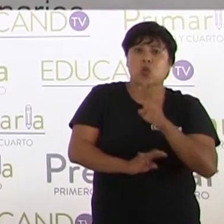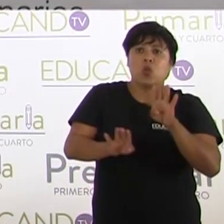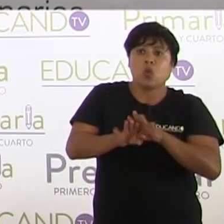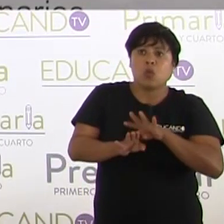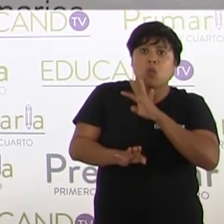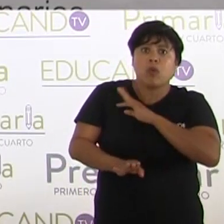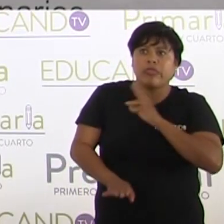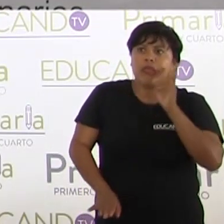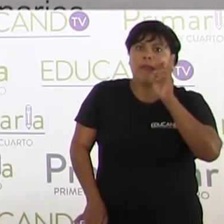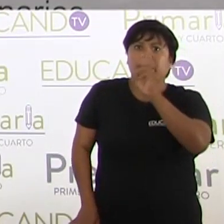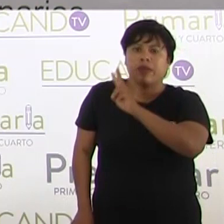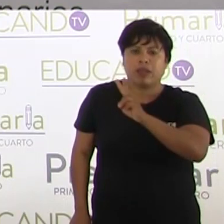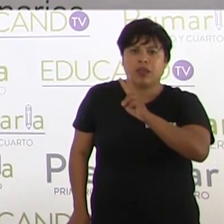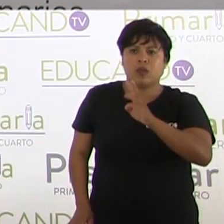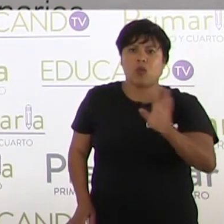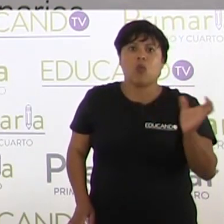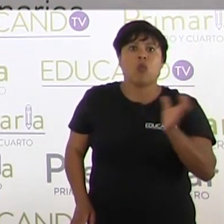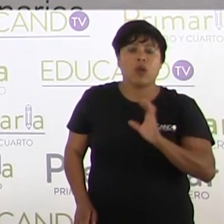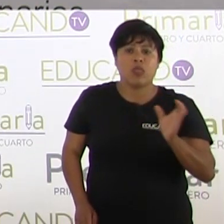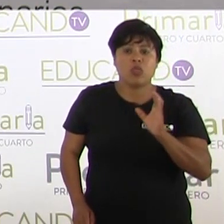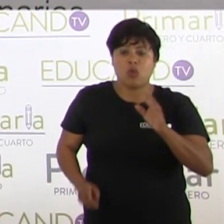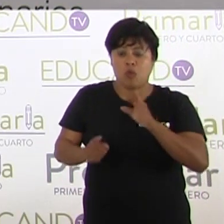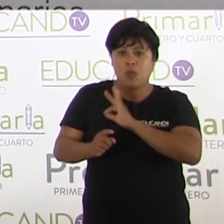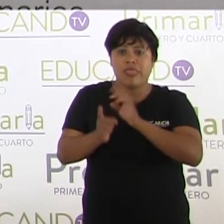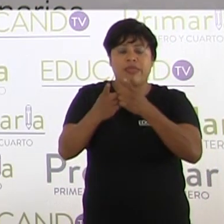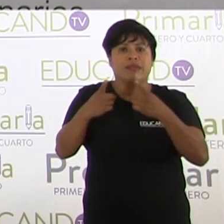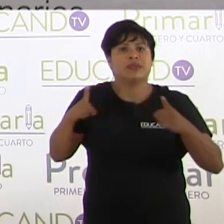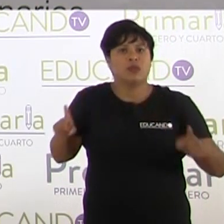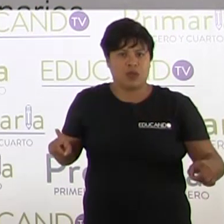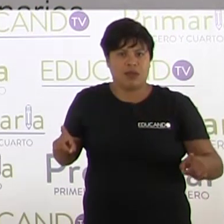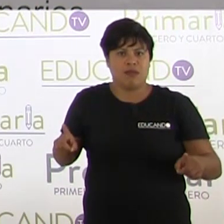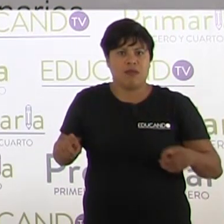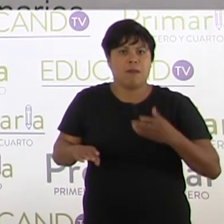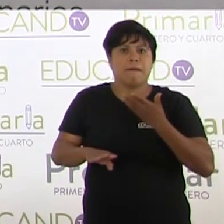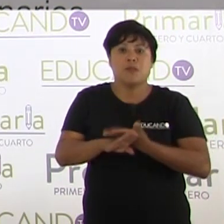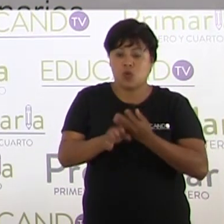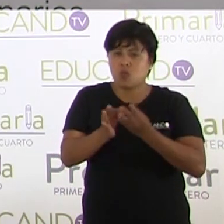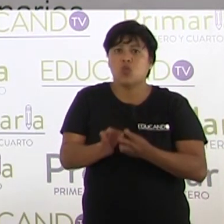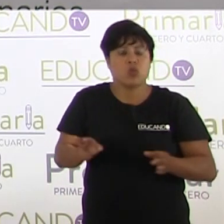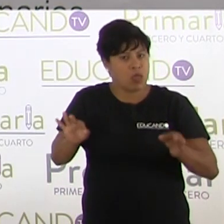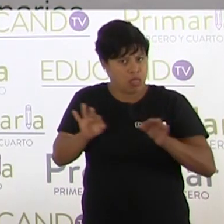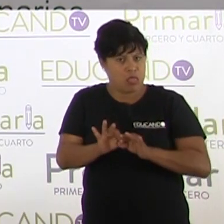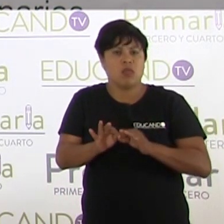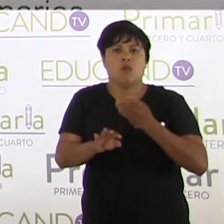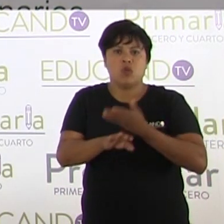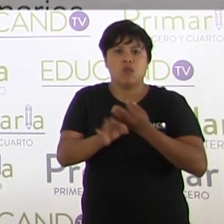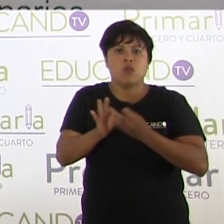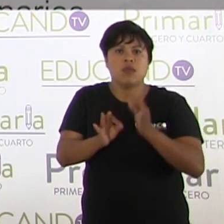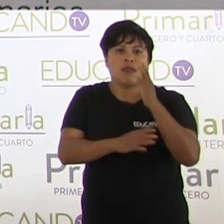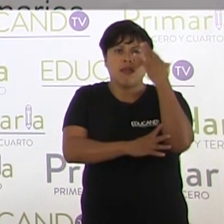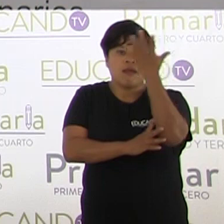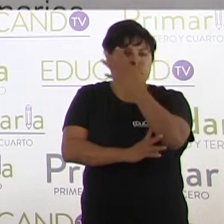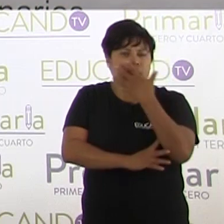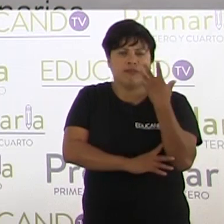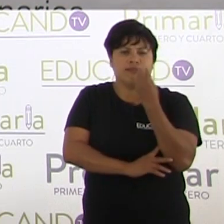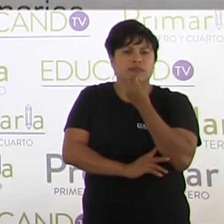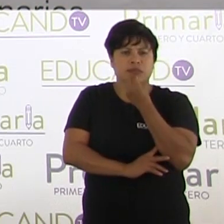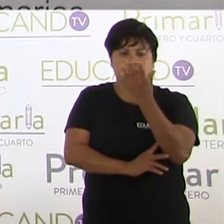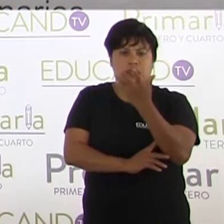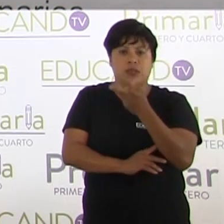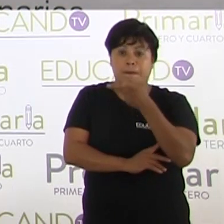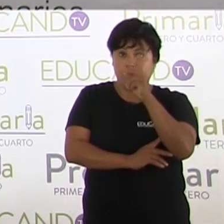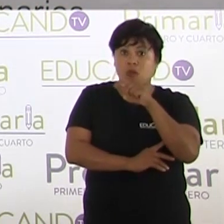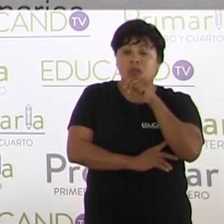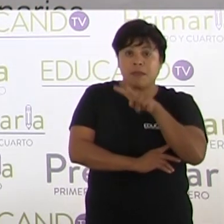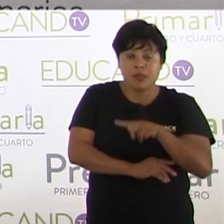tomar a la hora de desarrollarlo, pues muy importante la belleza, pero